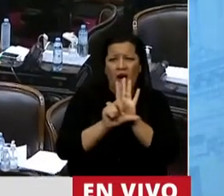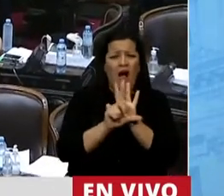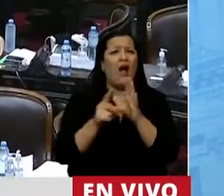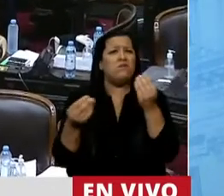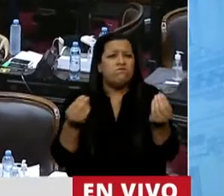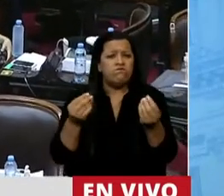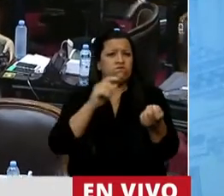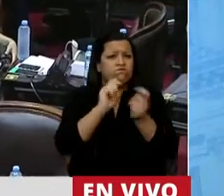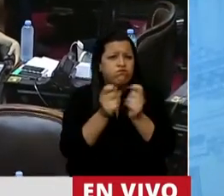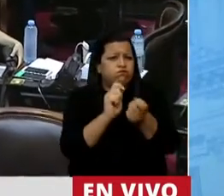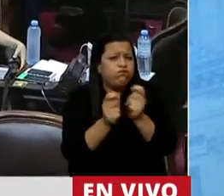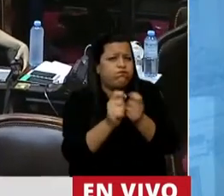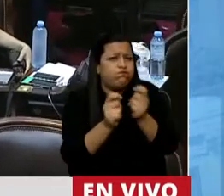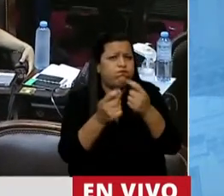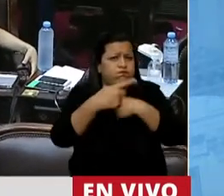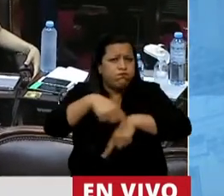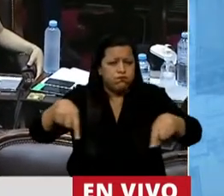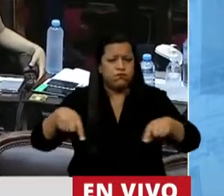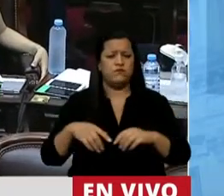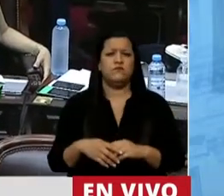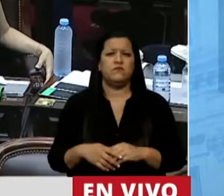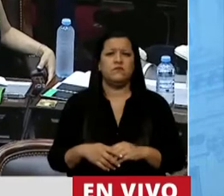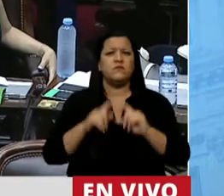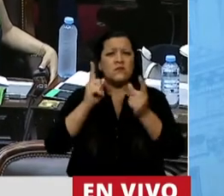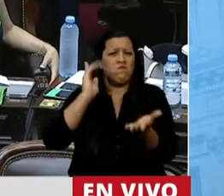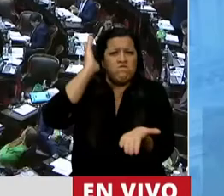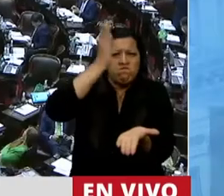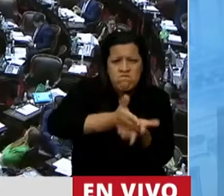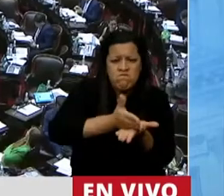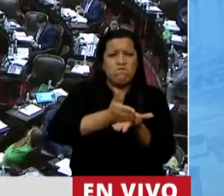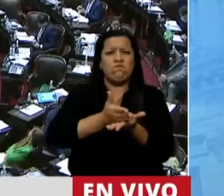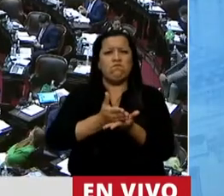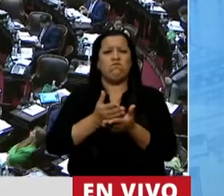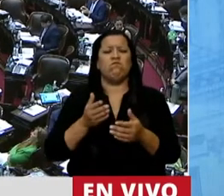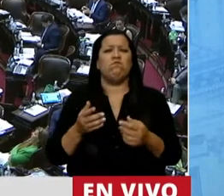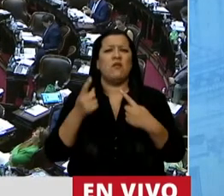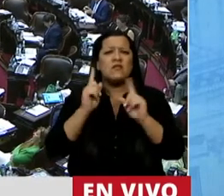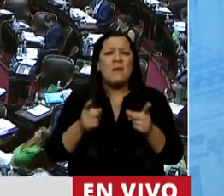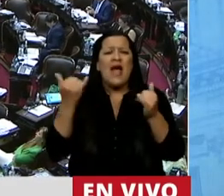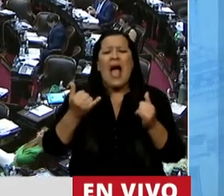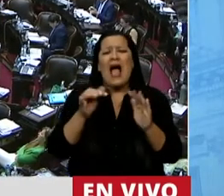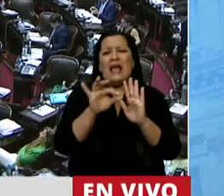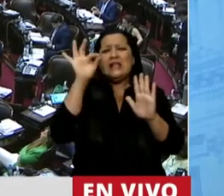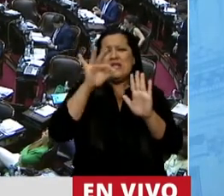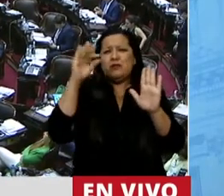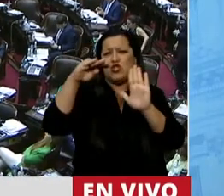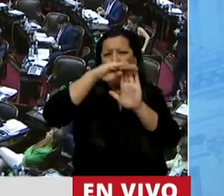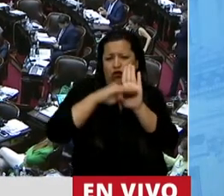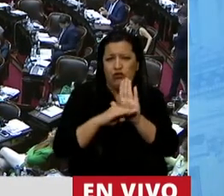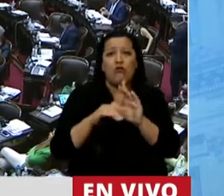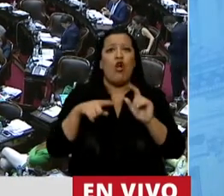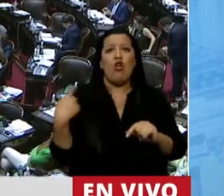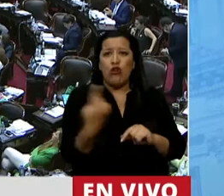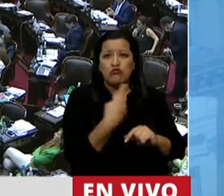fueron alterando los límites del prohibicionismo, la penalidad y la excepcionalidad, como una ventana a través de la cual